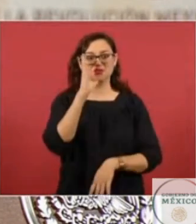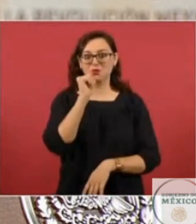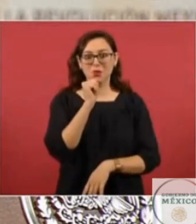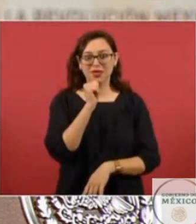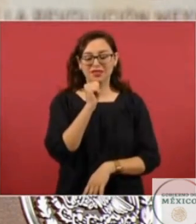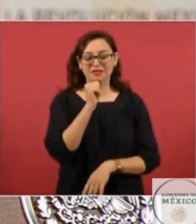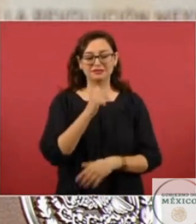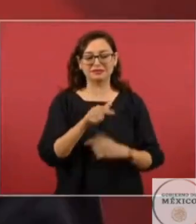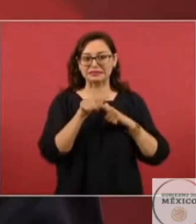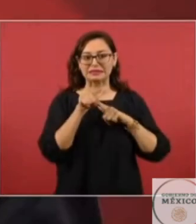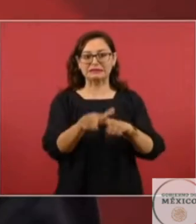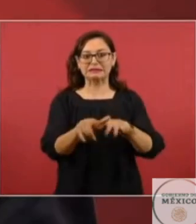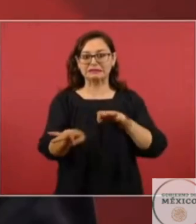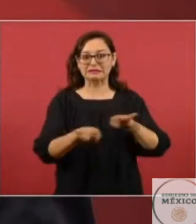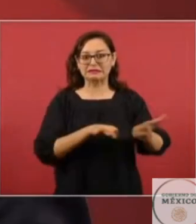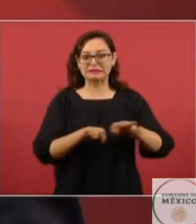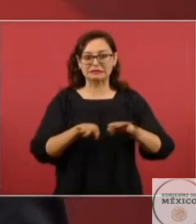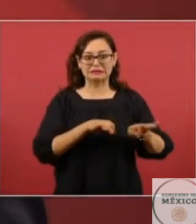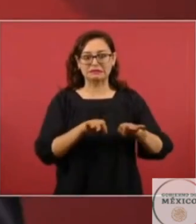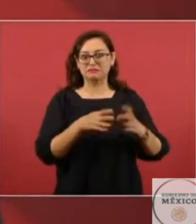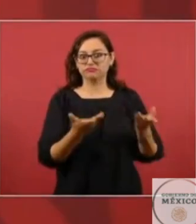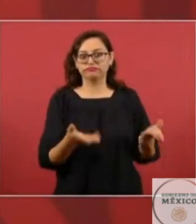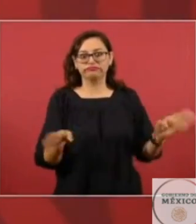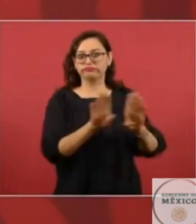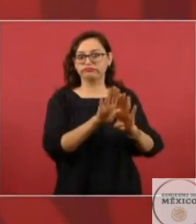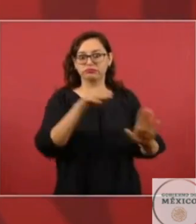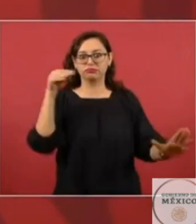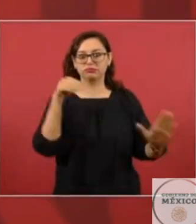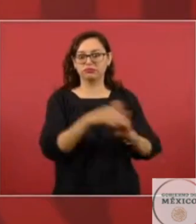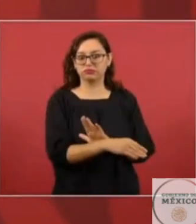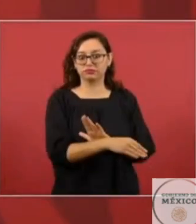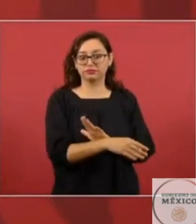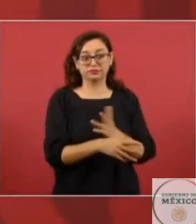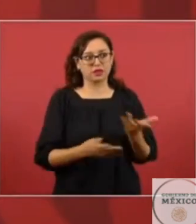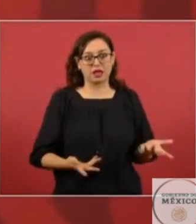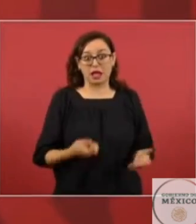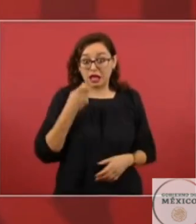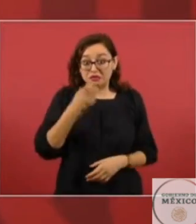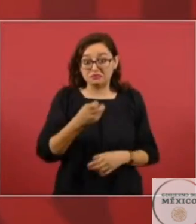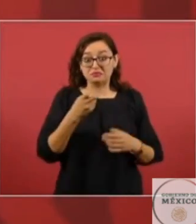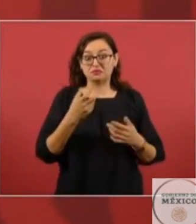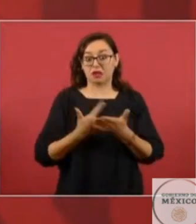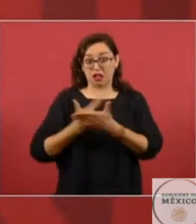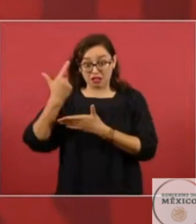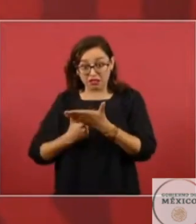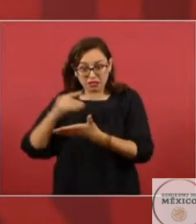una determinada persona relacionada con México.